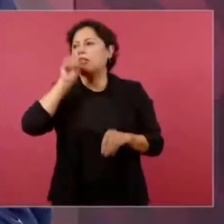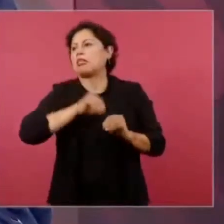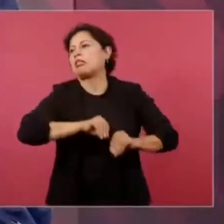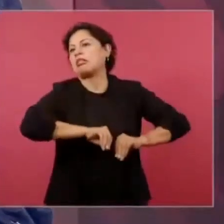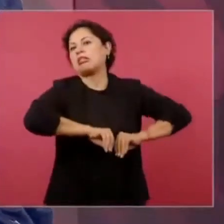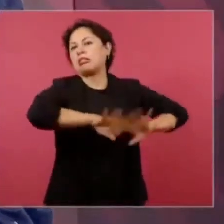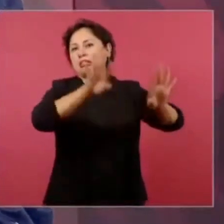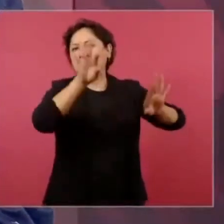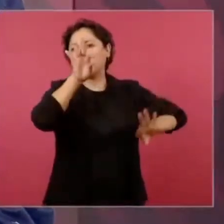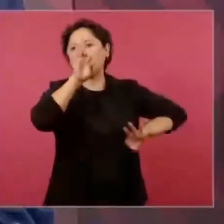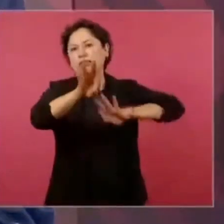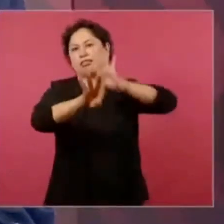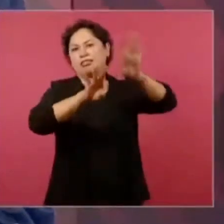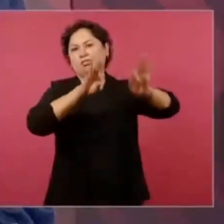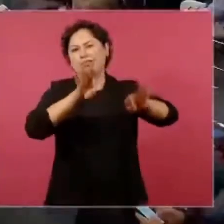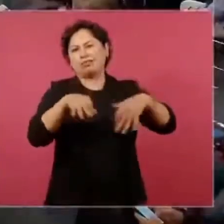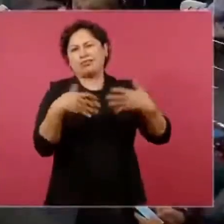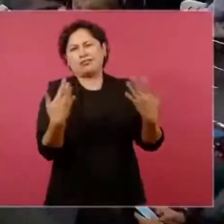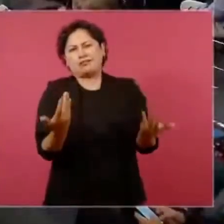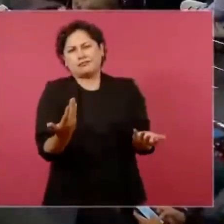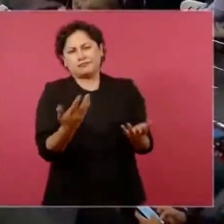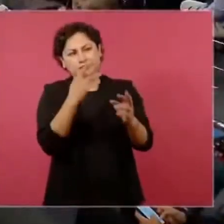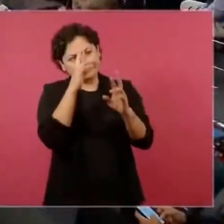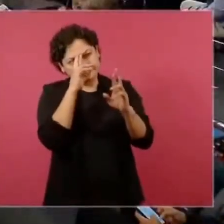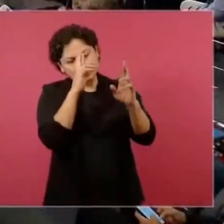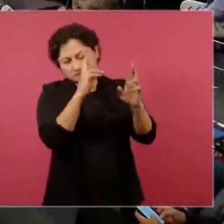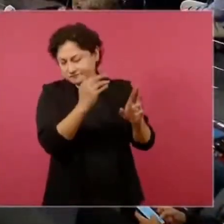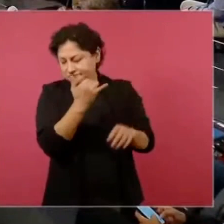Eso no. ¿Sabes qué?